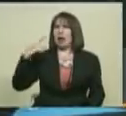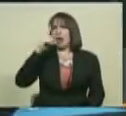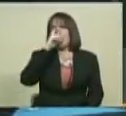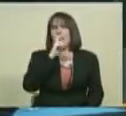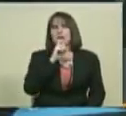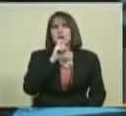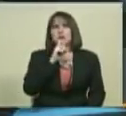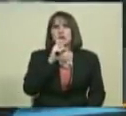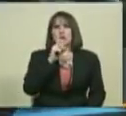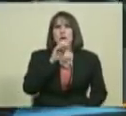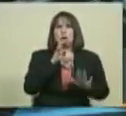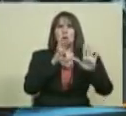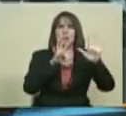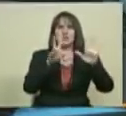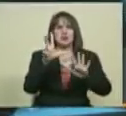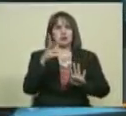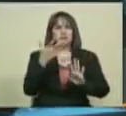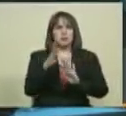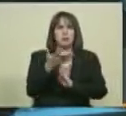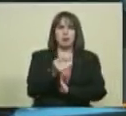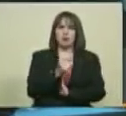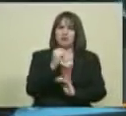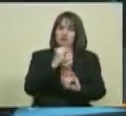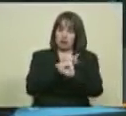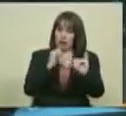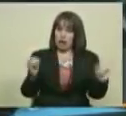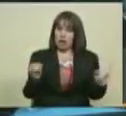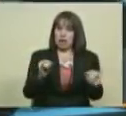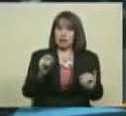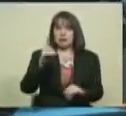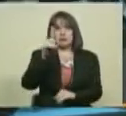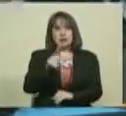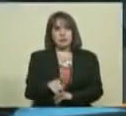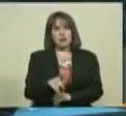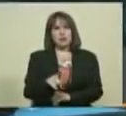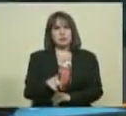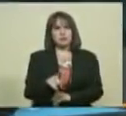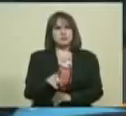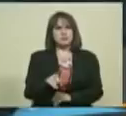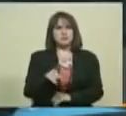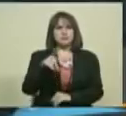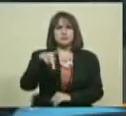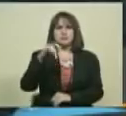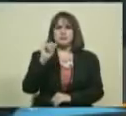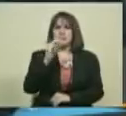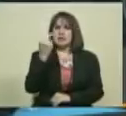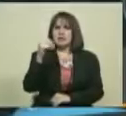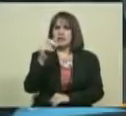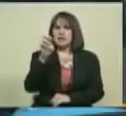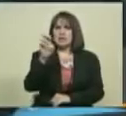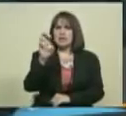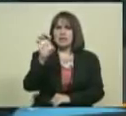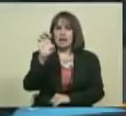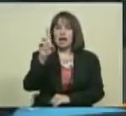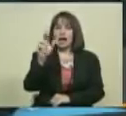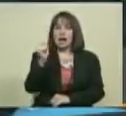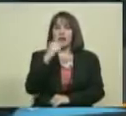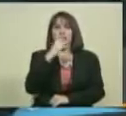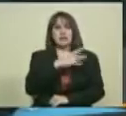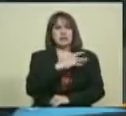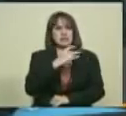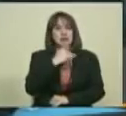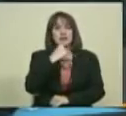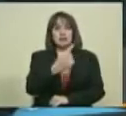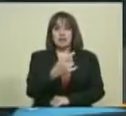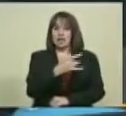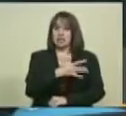98, a finales, donde también en aquel momento Sebastián Piñera da un discurso de defensa de la soberanía de Chile, decía que